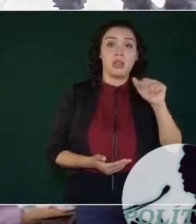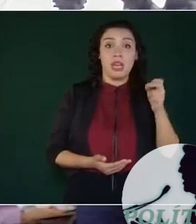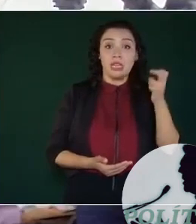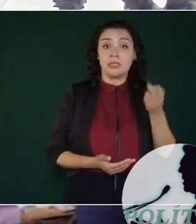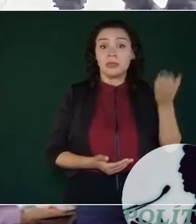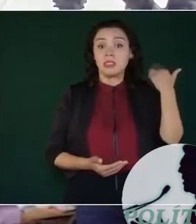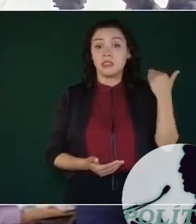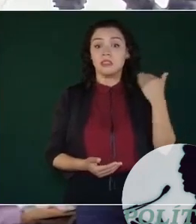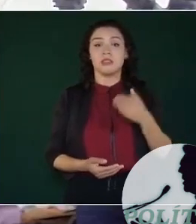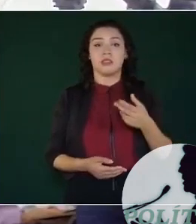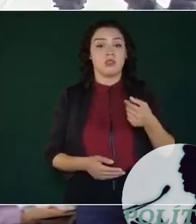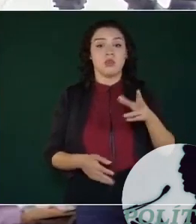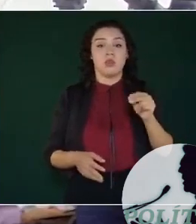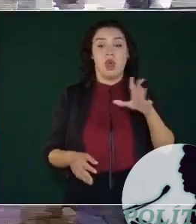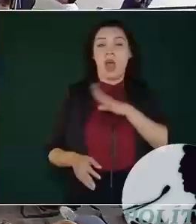Entonces, no he cambiado.